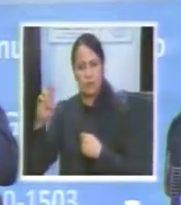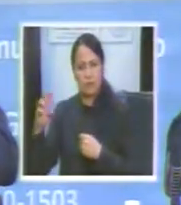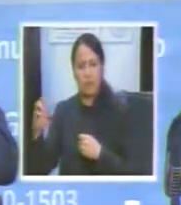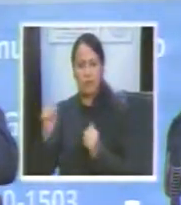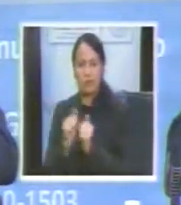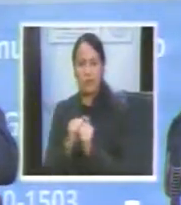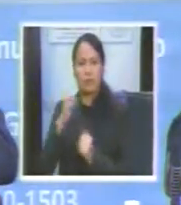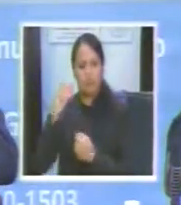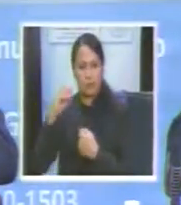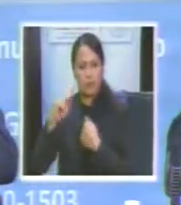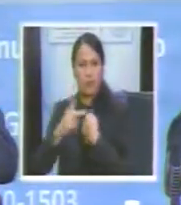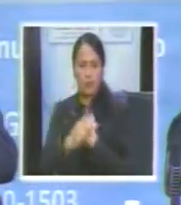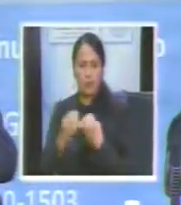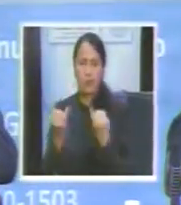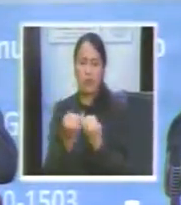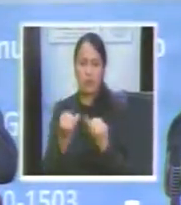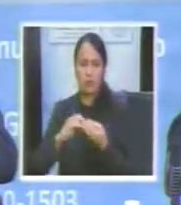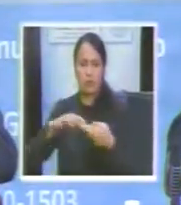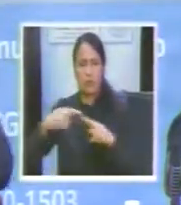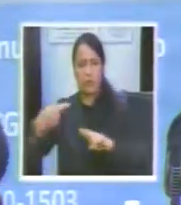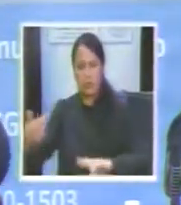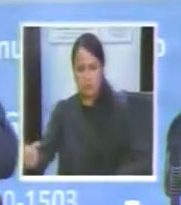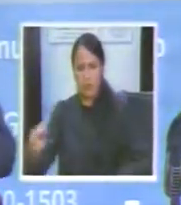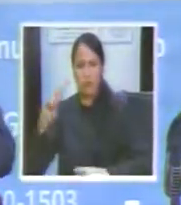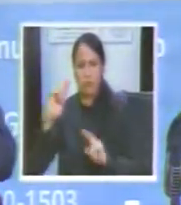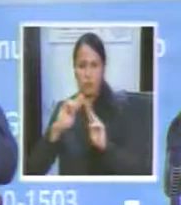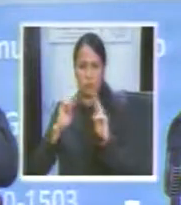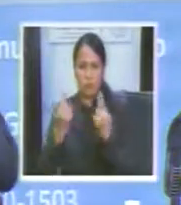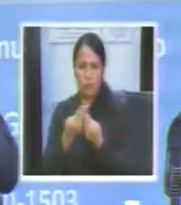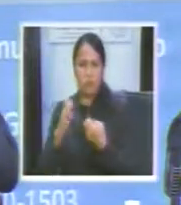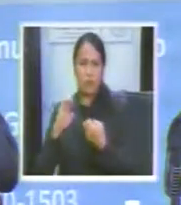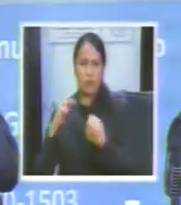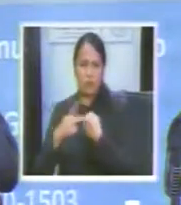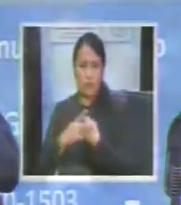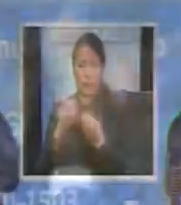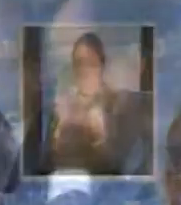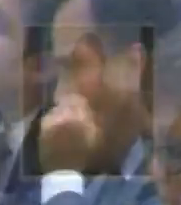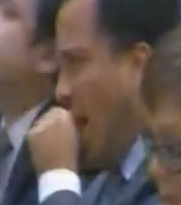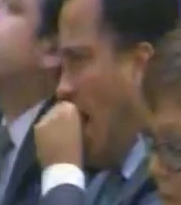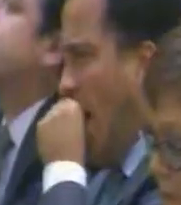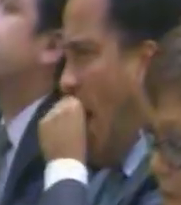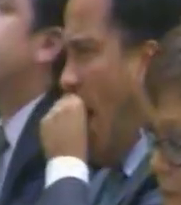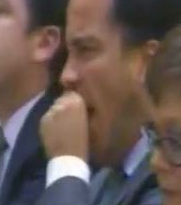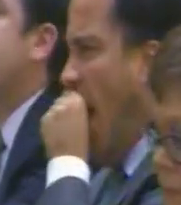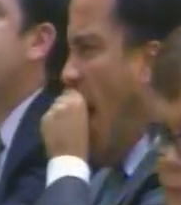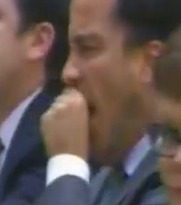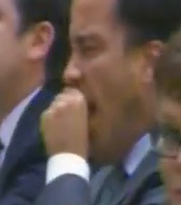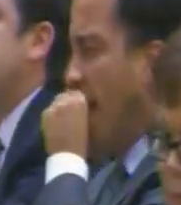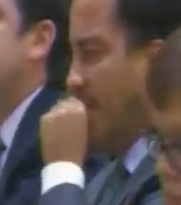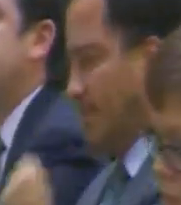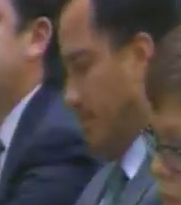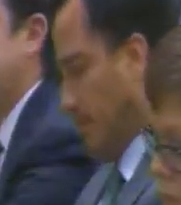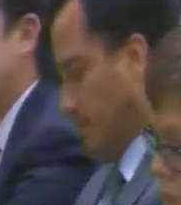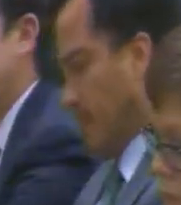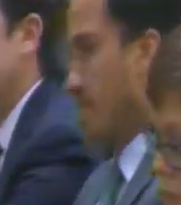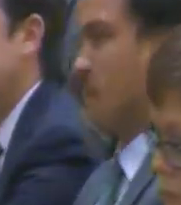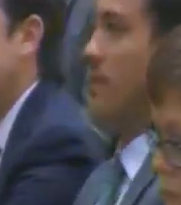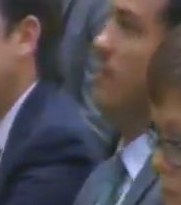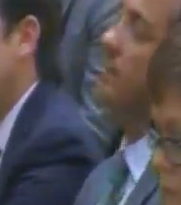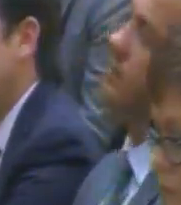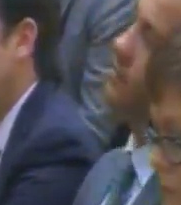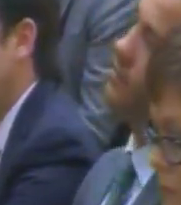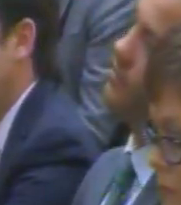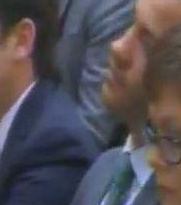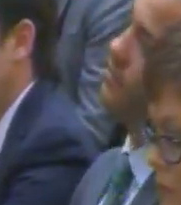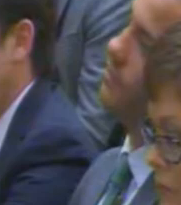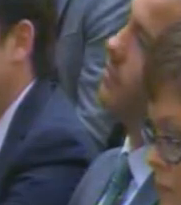la Comisión Parlamentaria Mixta México-Unión Europea, por acompañarnos esta tarde. Muchas gracias, senador. De la misma manera también al embajador de la Unión Europea